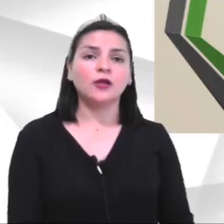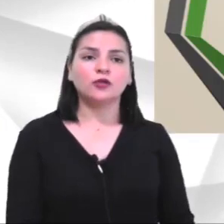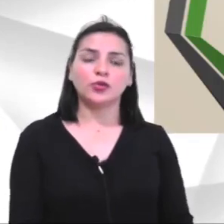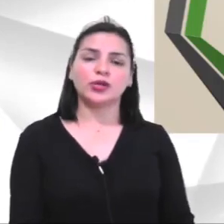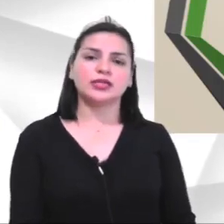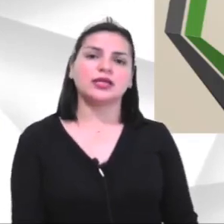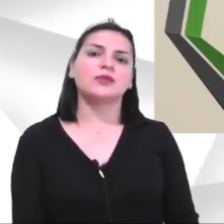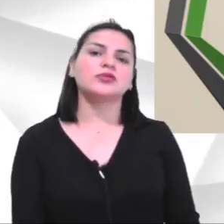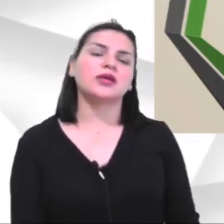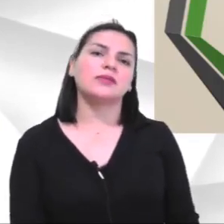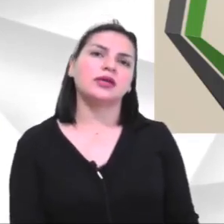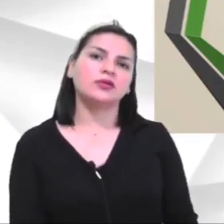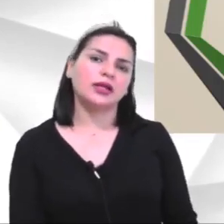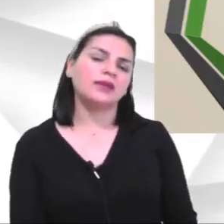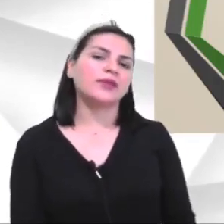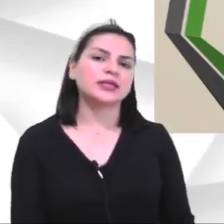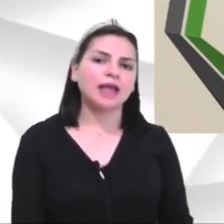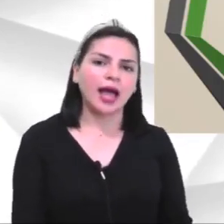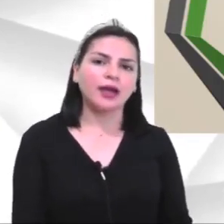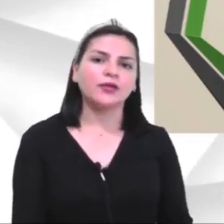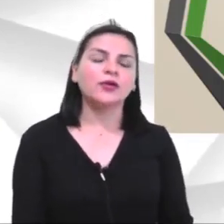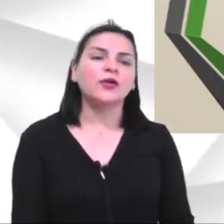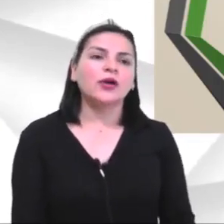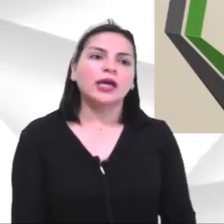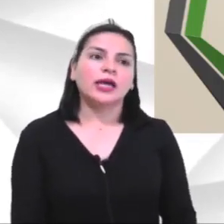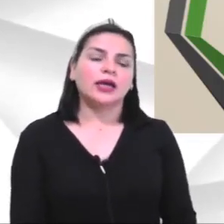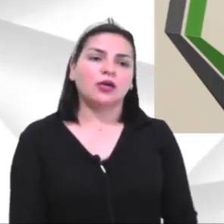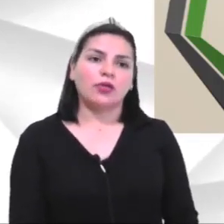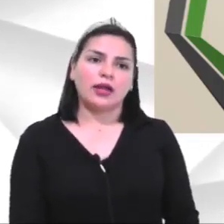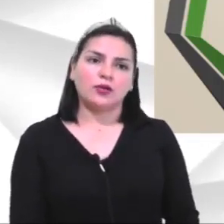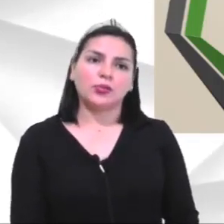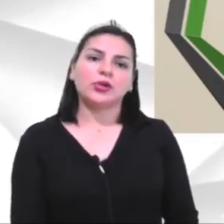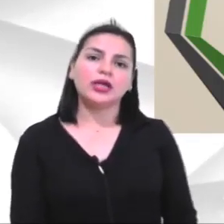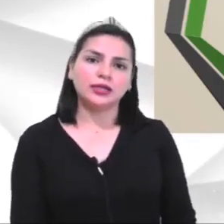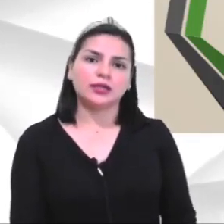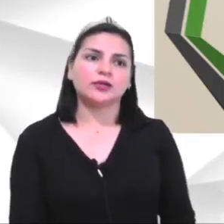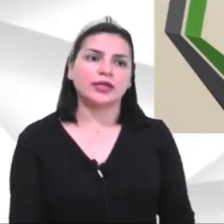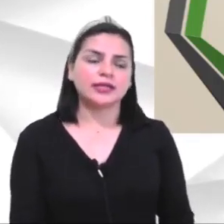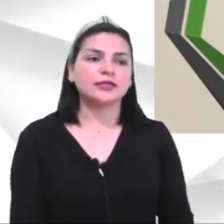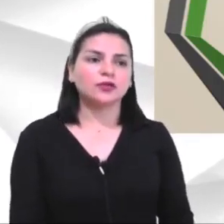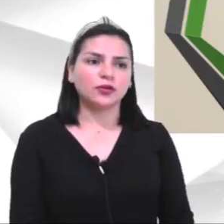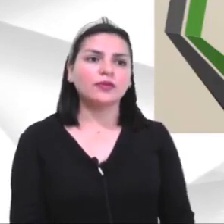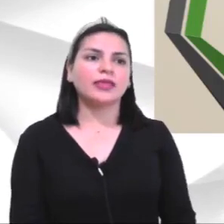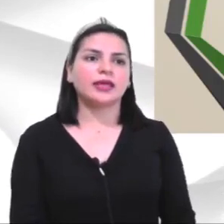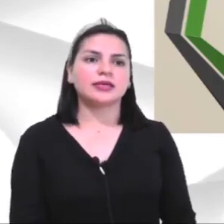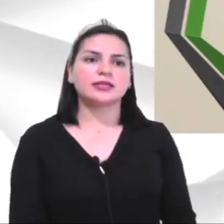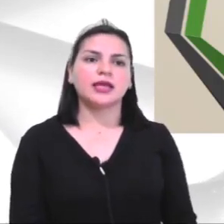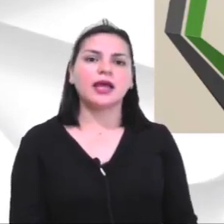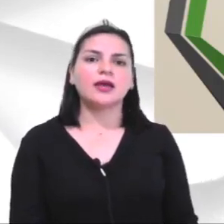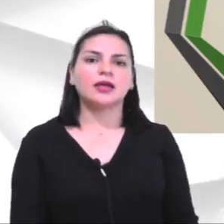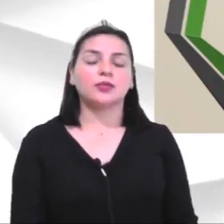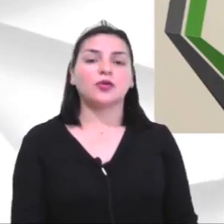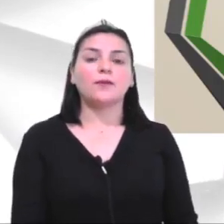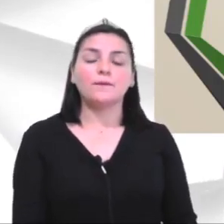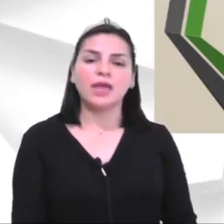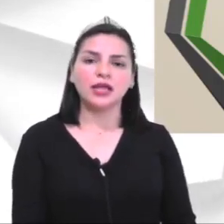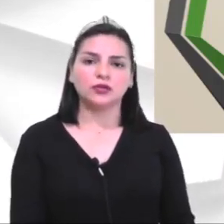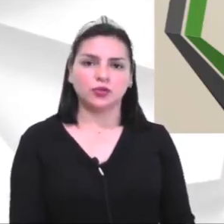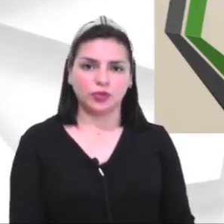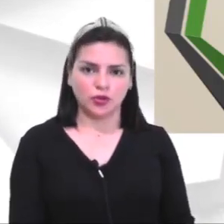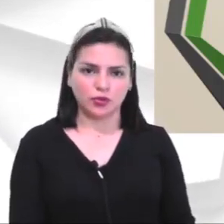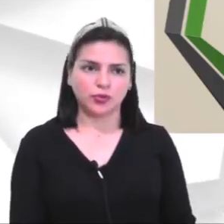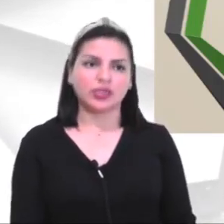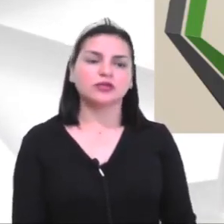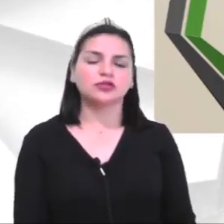¿verdad? No porque seamos amigos del empresario o de algún político, ¿verdad? Sino de que sea por